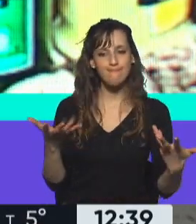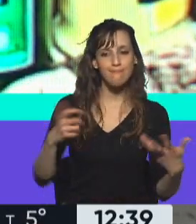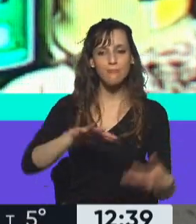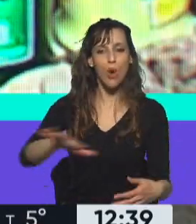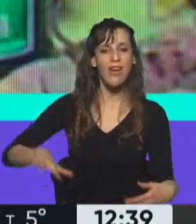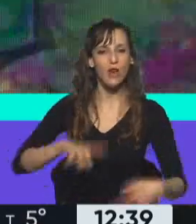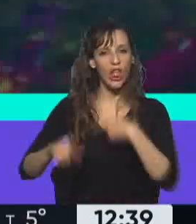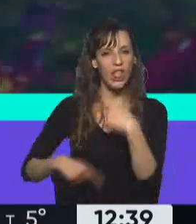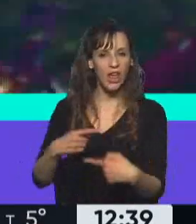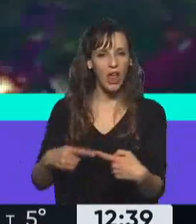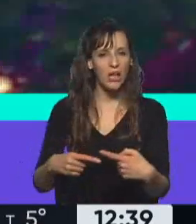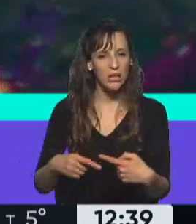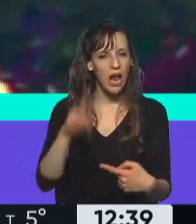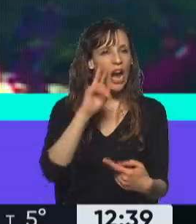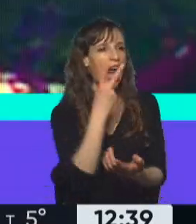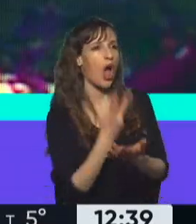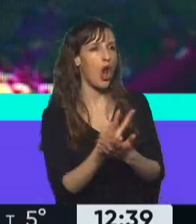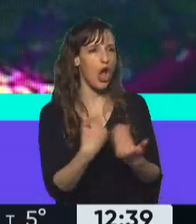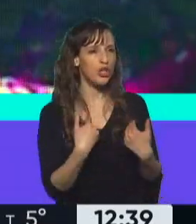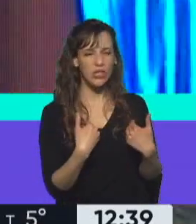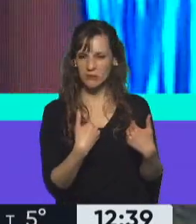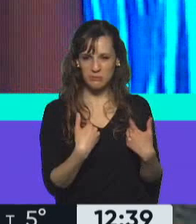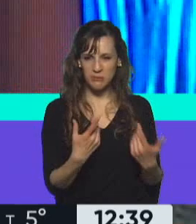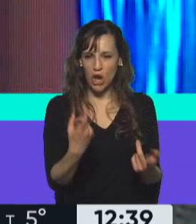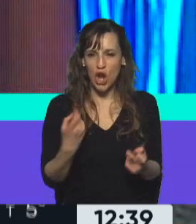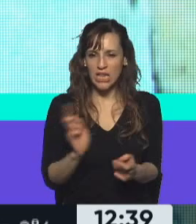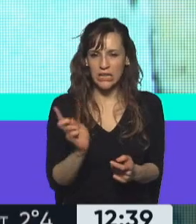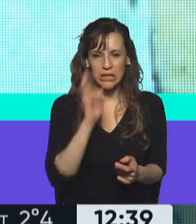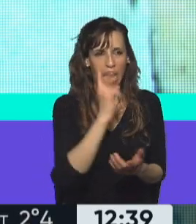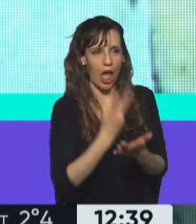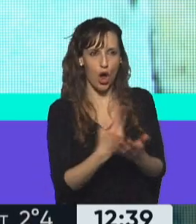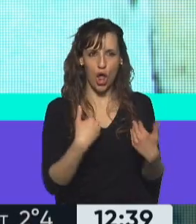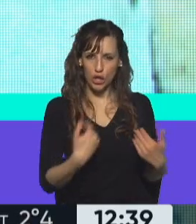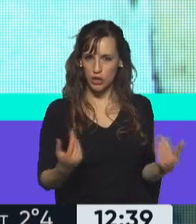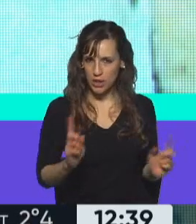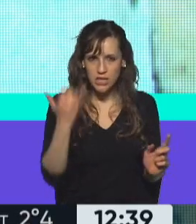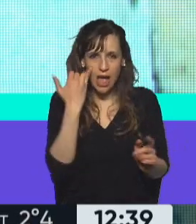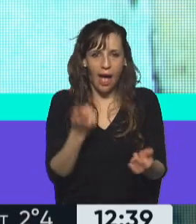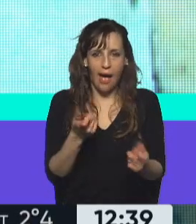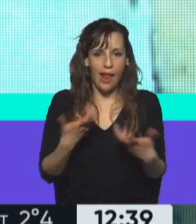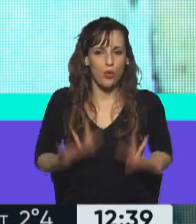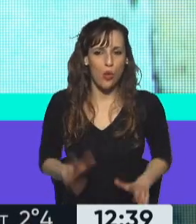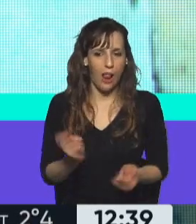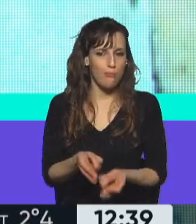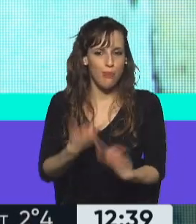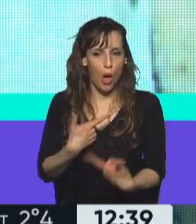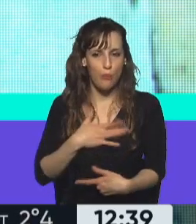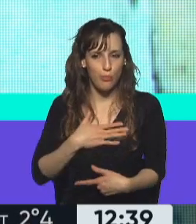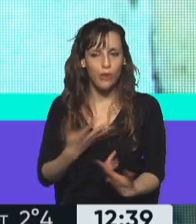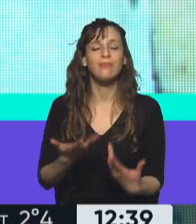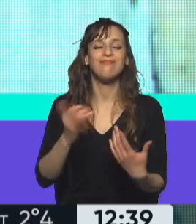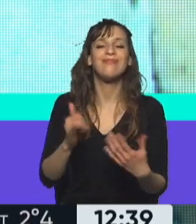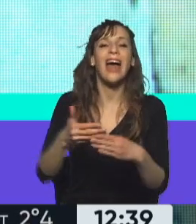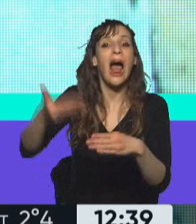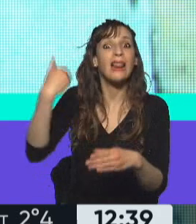¿tiene valor ese reconocimiento? Porque ellos la sienten propia, no hace falta que nadie se las reconozca, ¿no? Sí, totalmente. Lo que pasa es que antes no eran sujetos